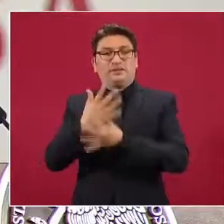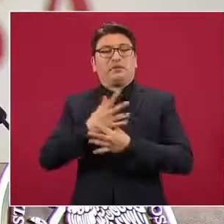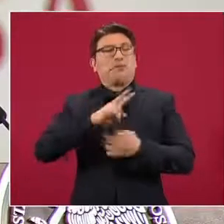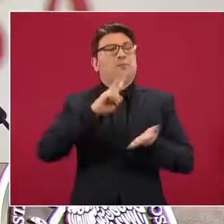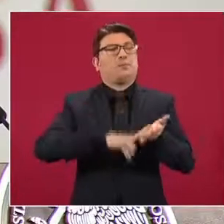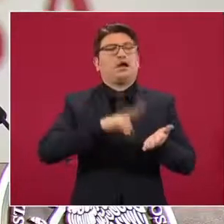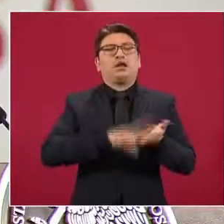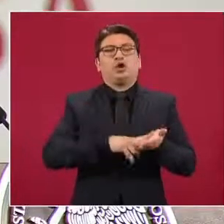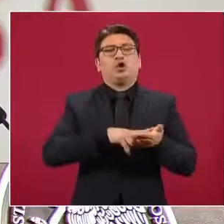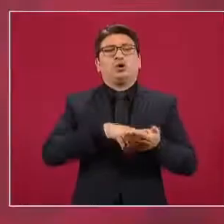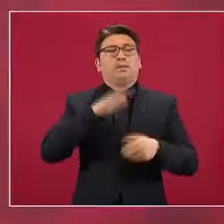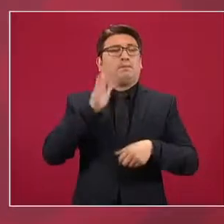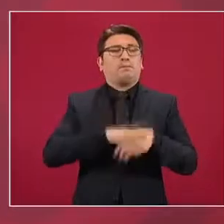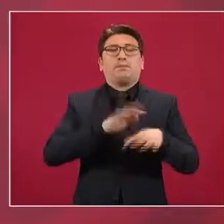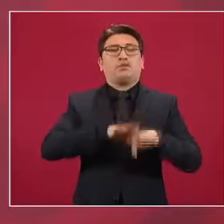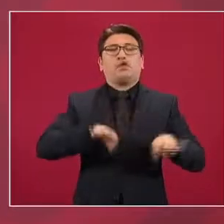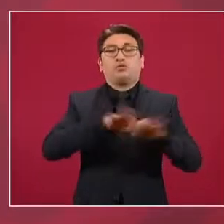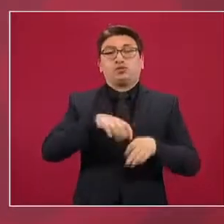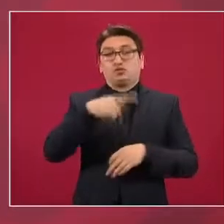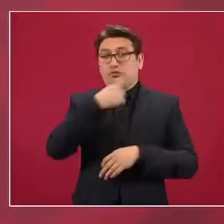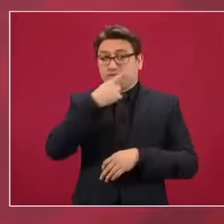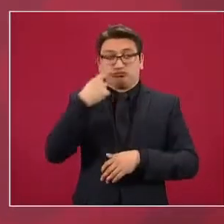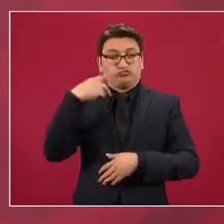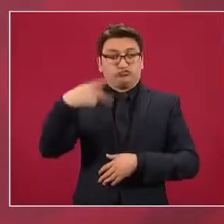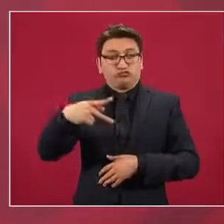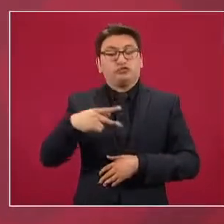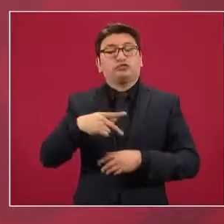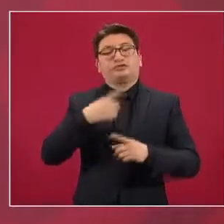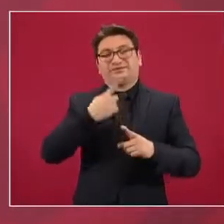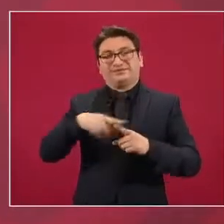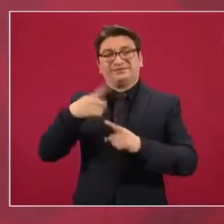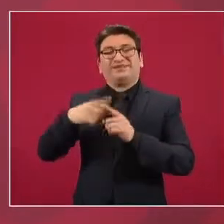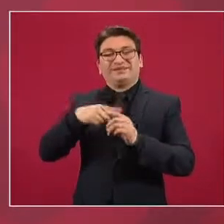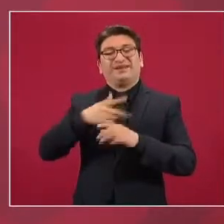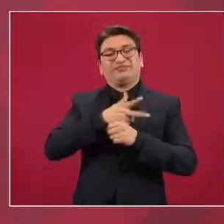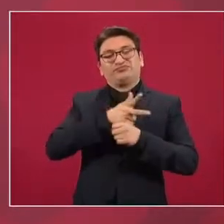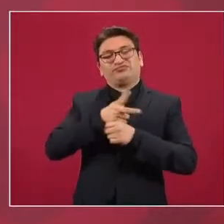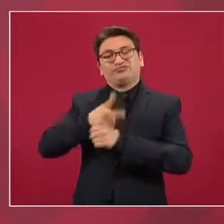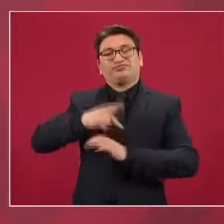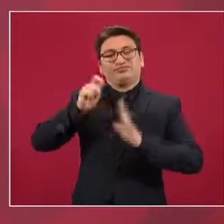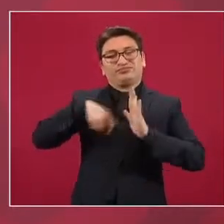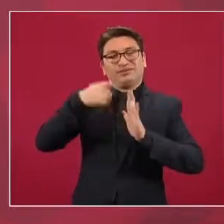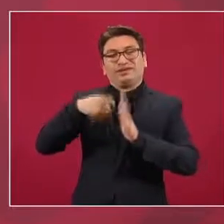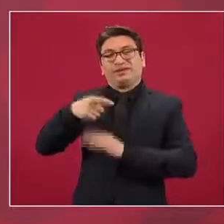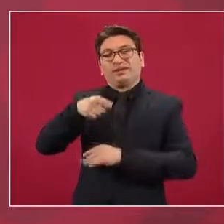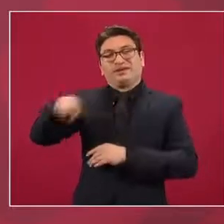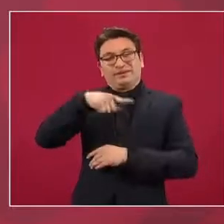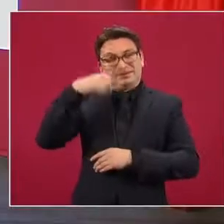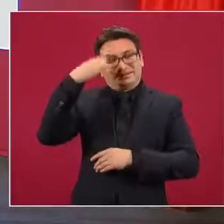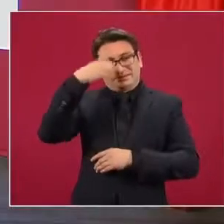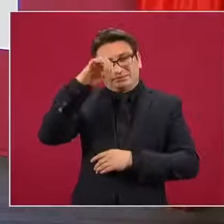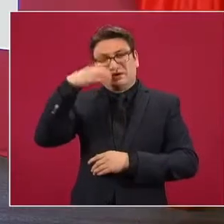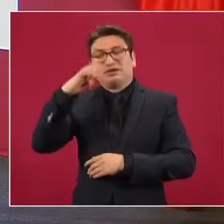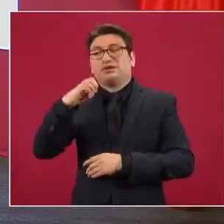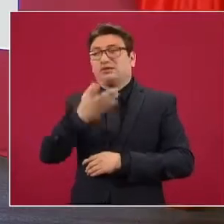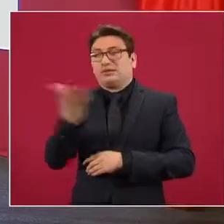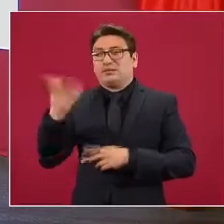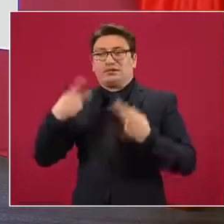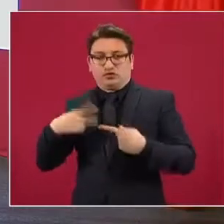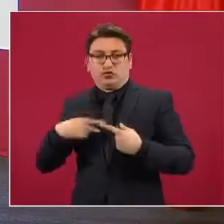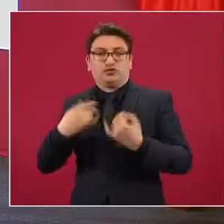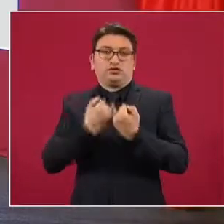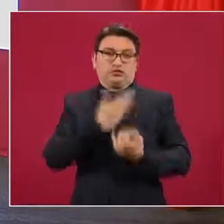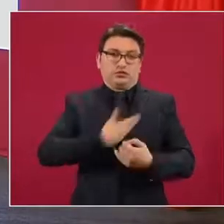más importantes, y así se reunieron en estos videos las opiniones de especialistas del presidente y